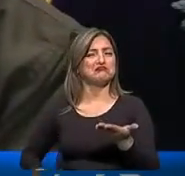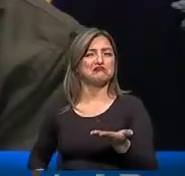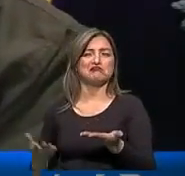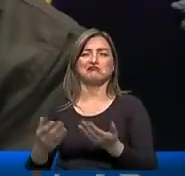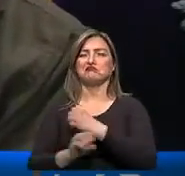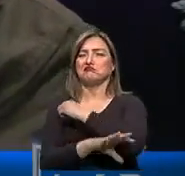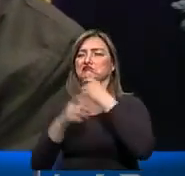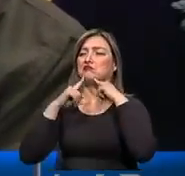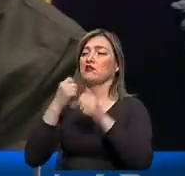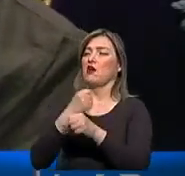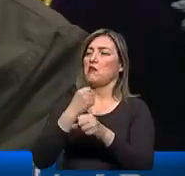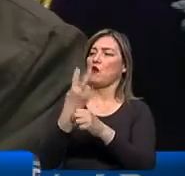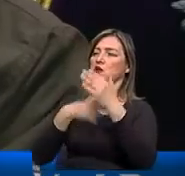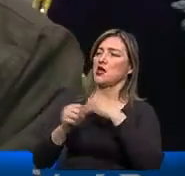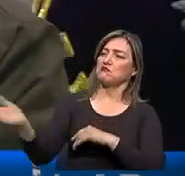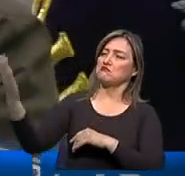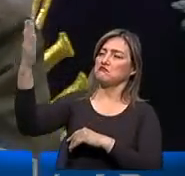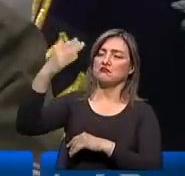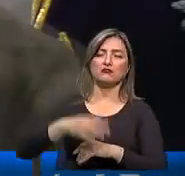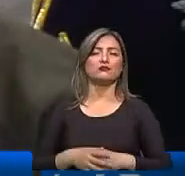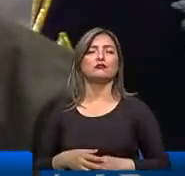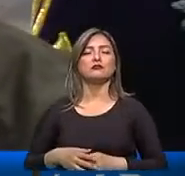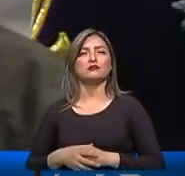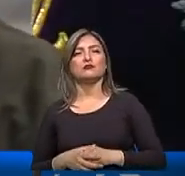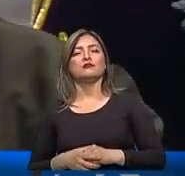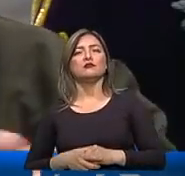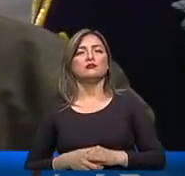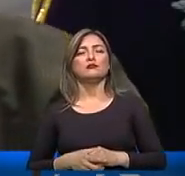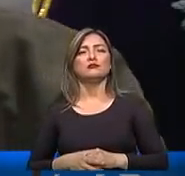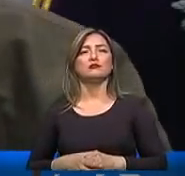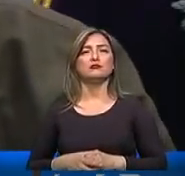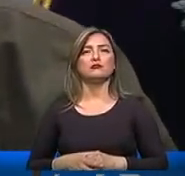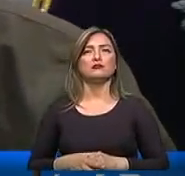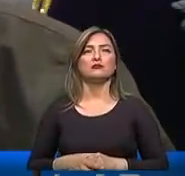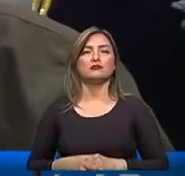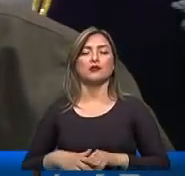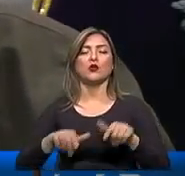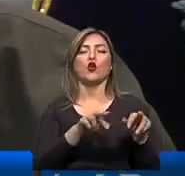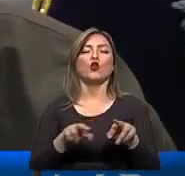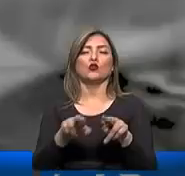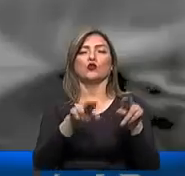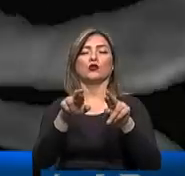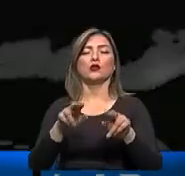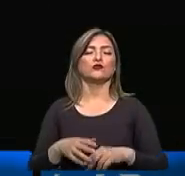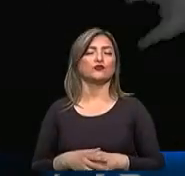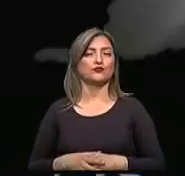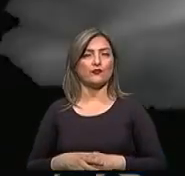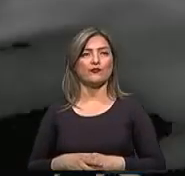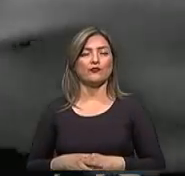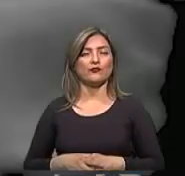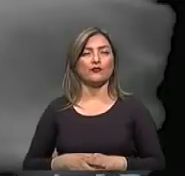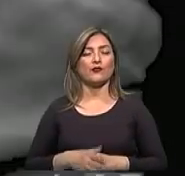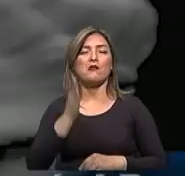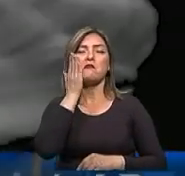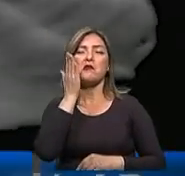promocionaba el trabajo sexual del adolescente. El sitio de origen fue en Los Ríos, en Buena Fe. Mientras tanto, la